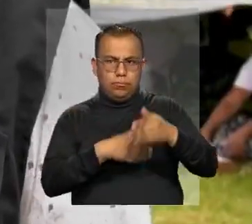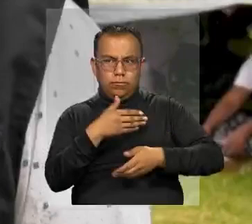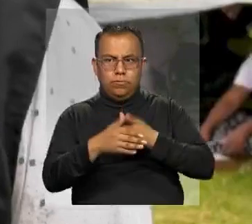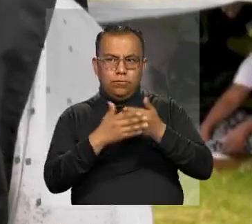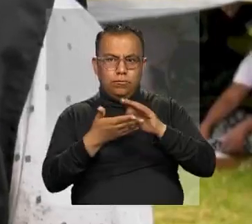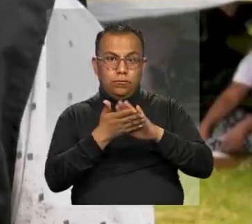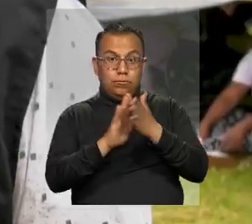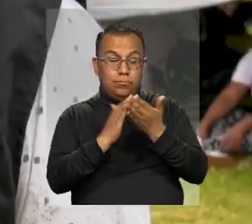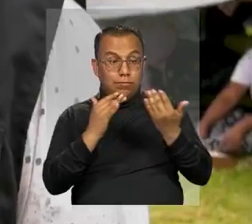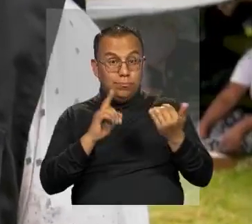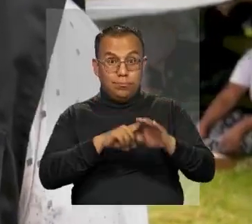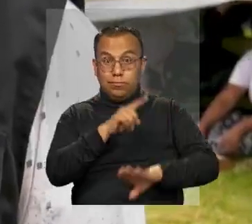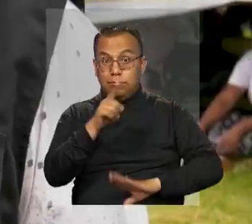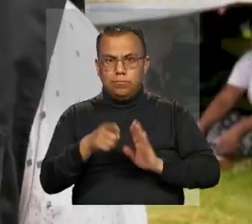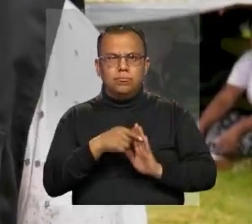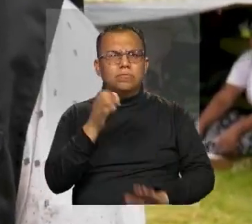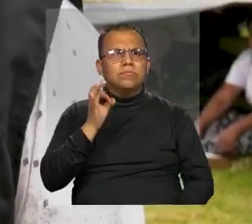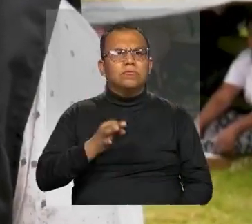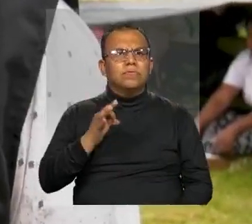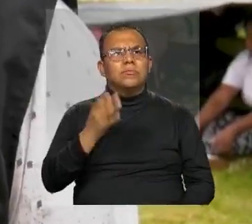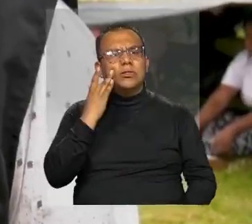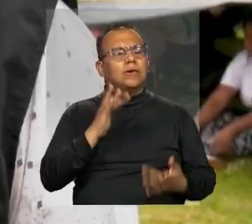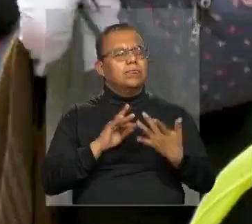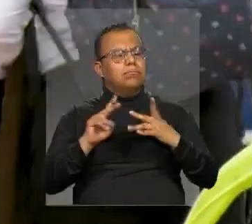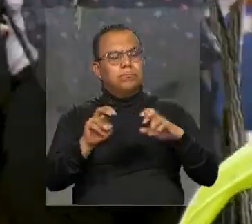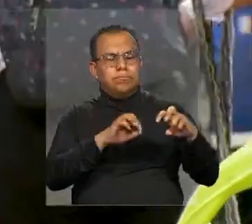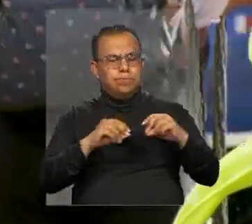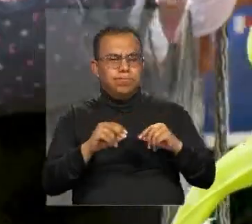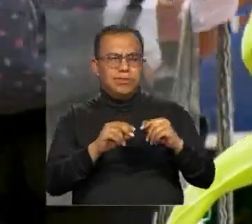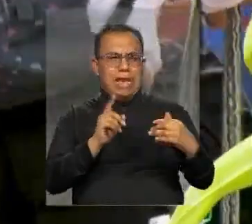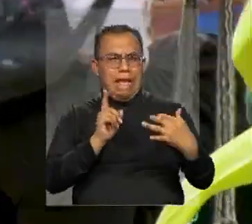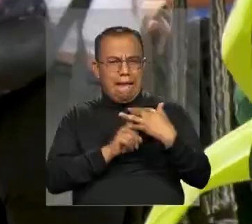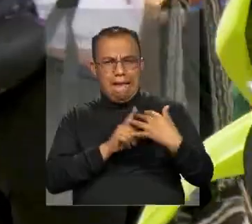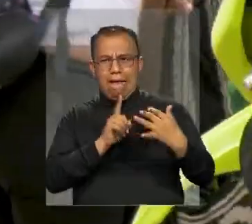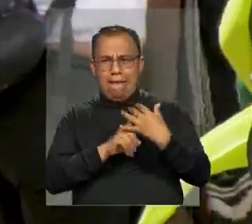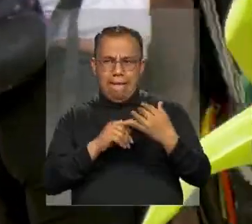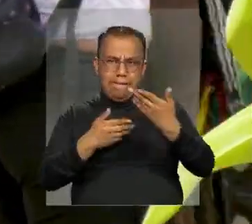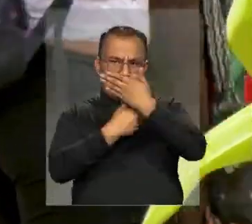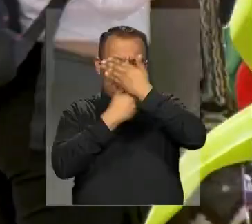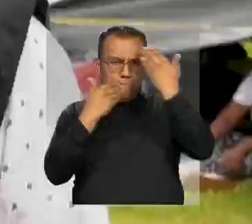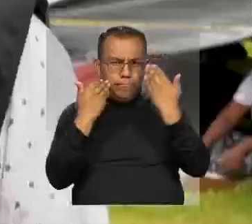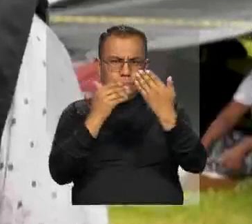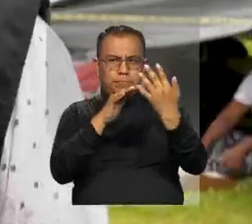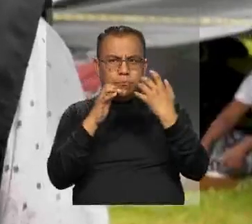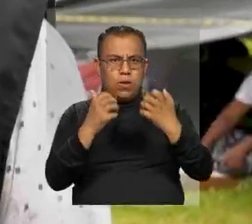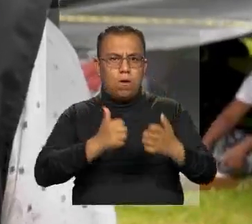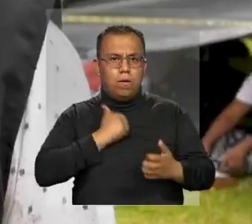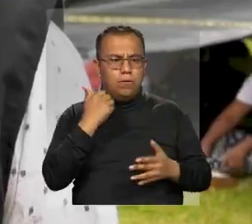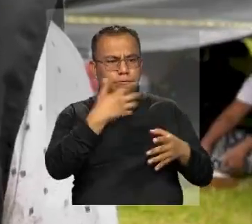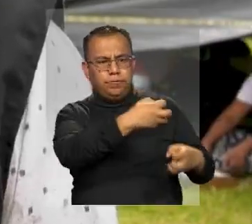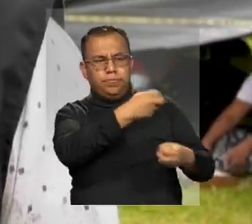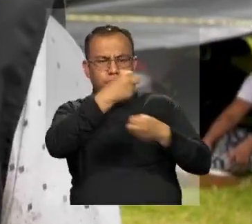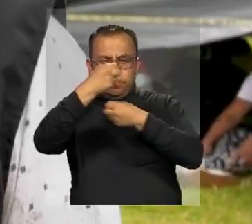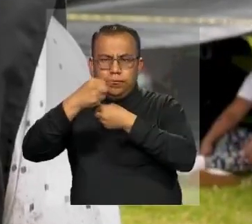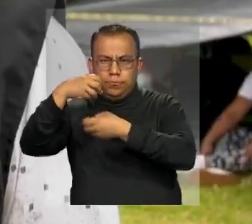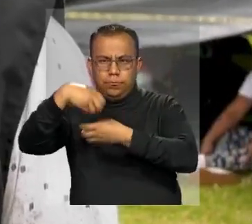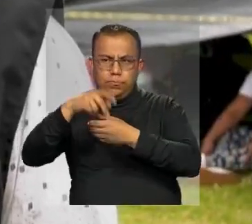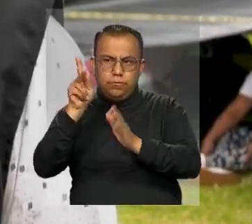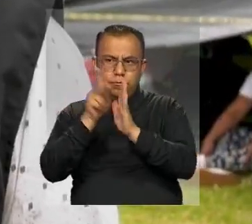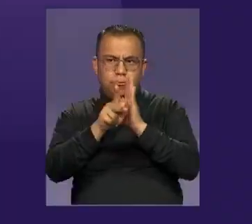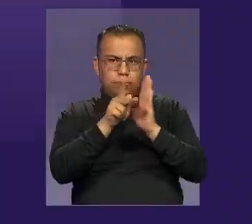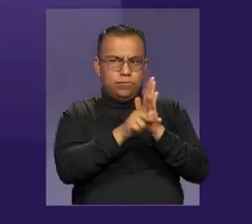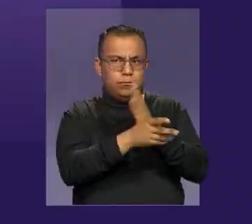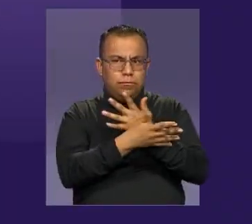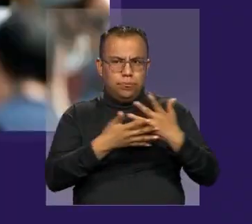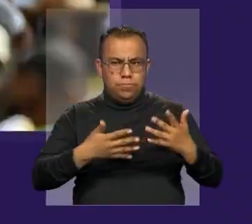paz total, siempre nuestros territorios han sido golpeados por el conflicto. Hay reclutamientos, asesinatos,